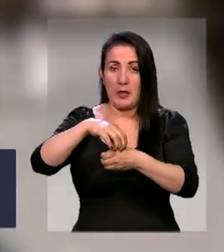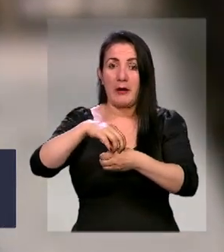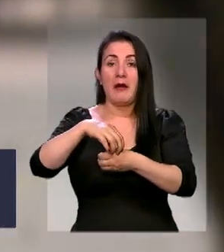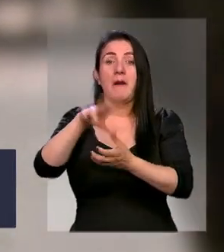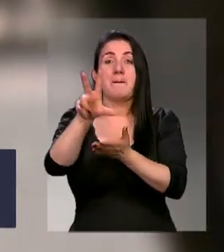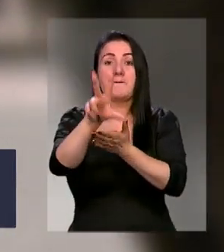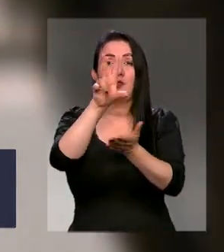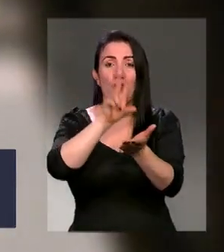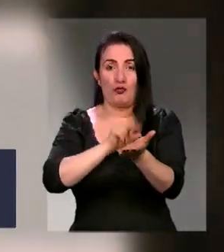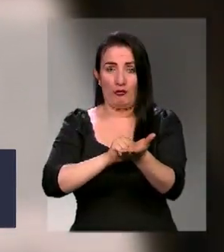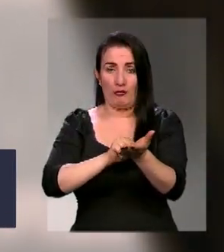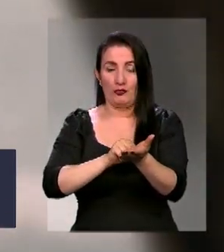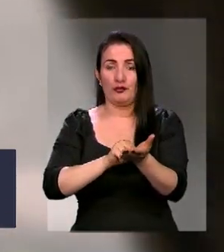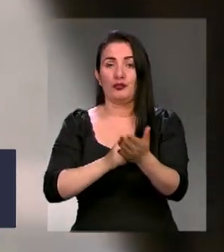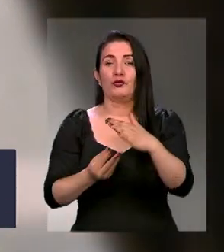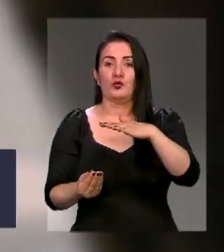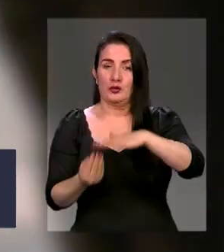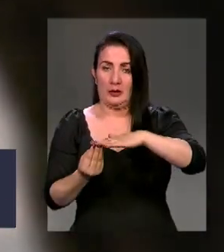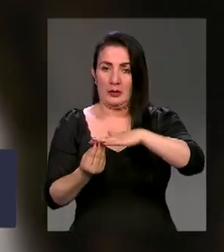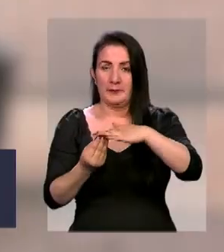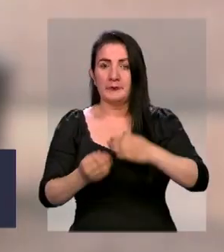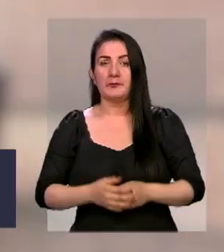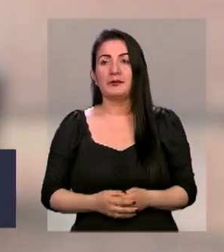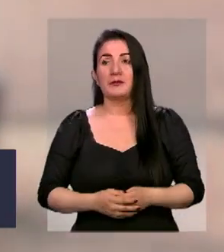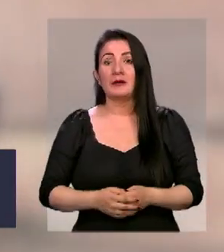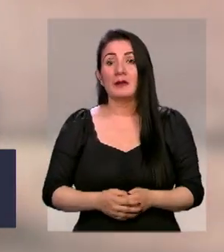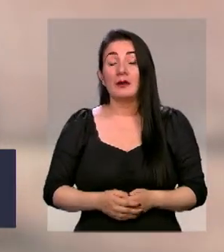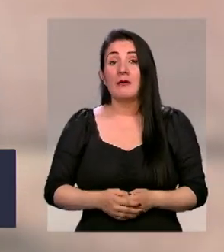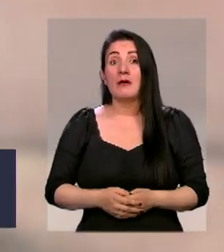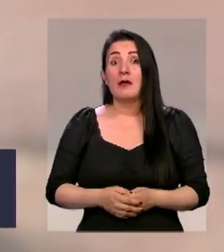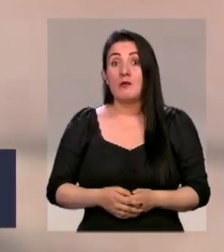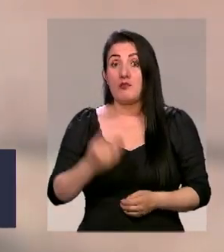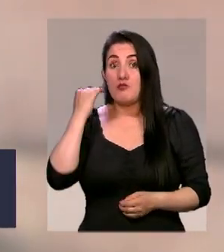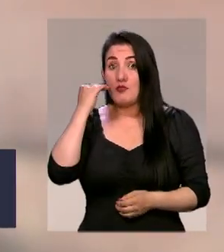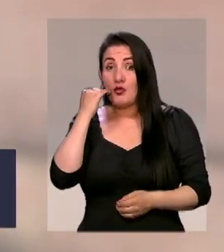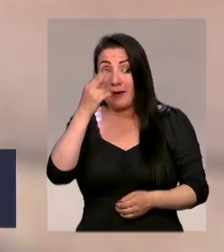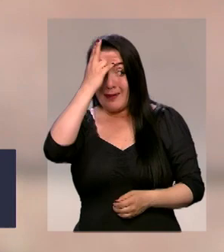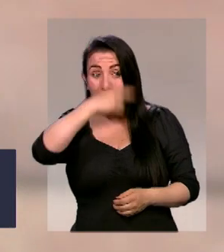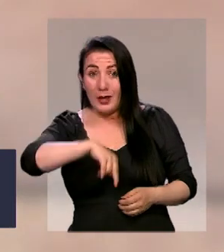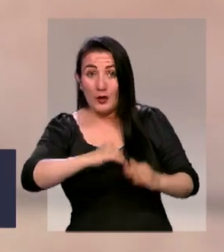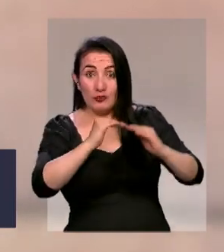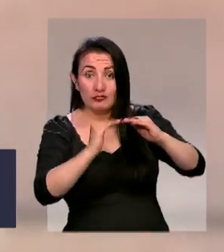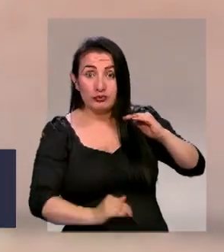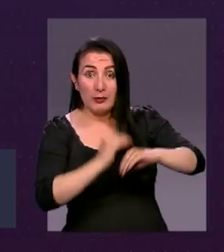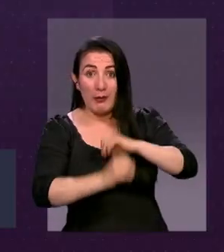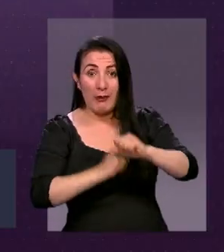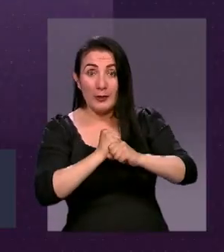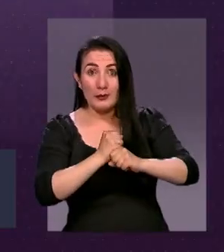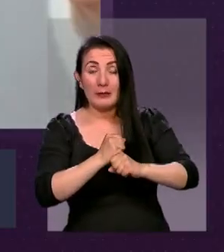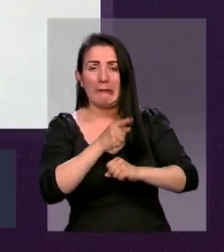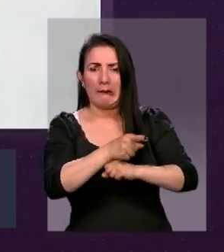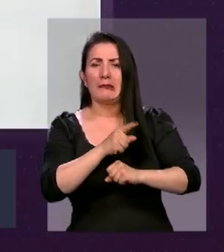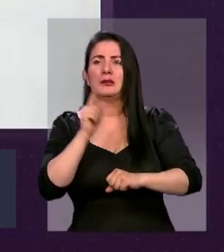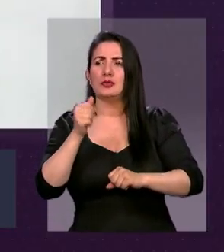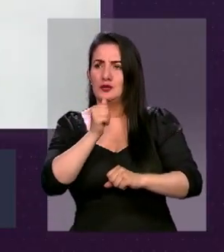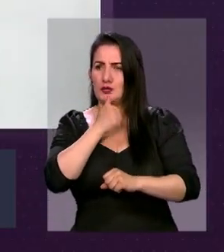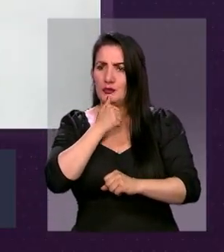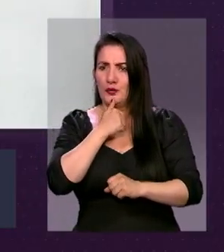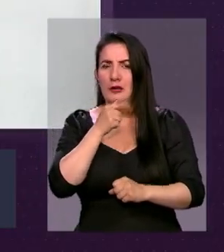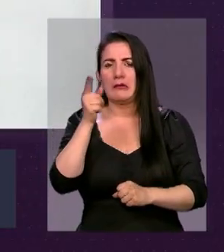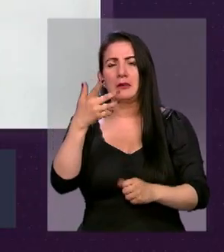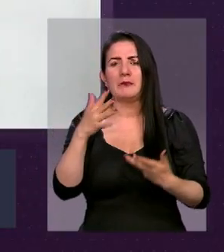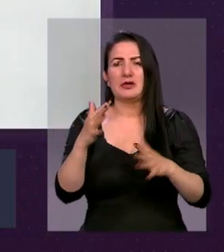Usaquén. Menores de edad relacionados con las mujeres también sufrieron agresiones por algunos de los capturados. Según Salud Data,